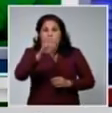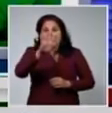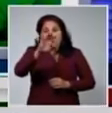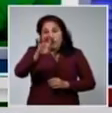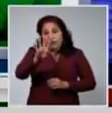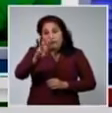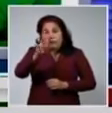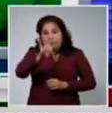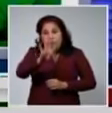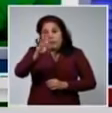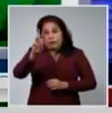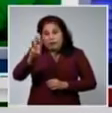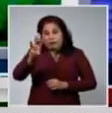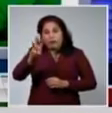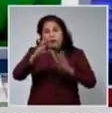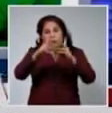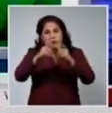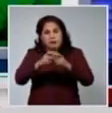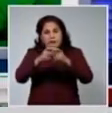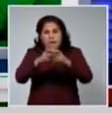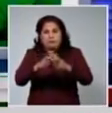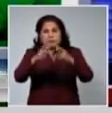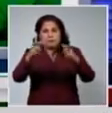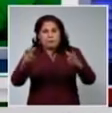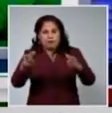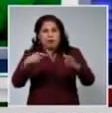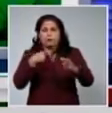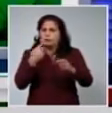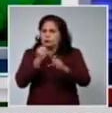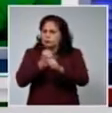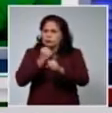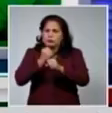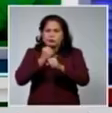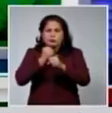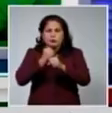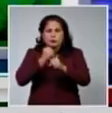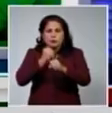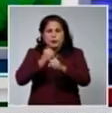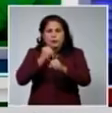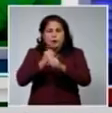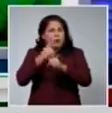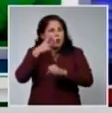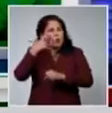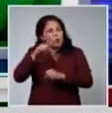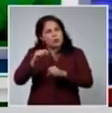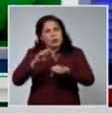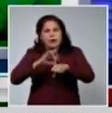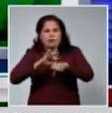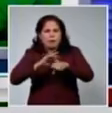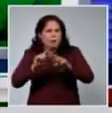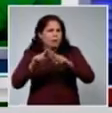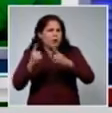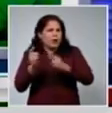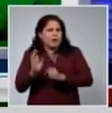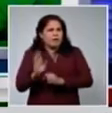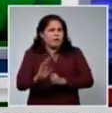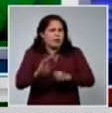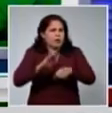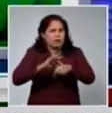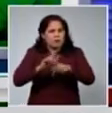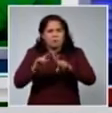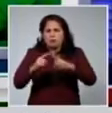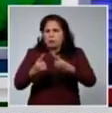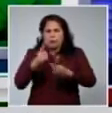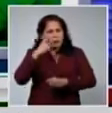una cifra la gaga en la cual se trabaja para ayudar no se puede precisar algo en la fuente de infección